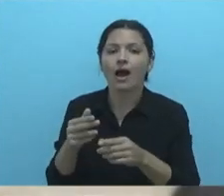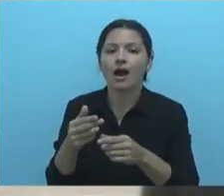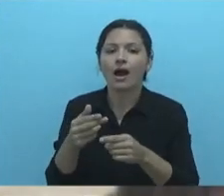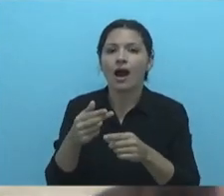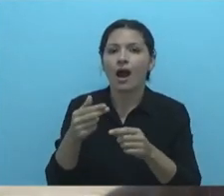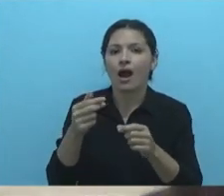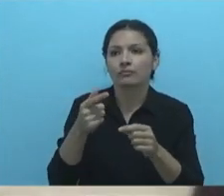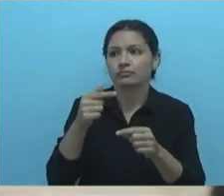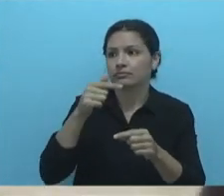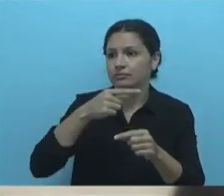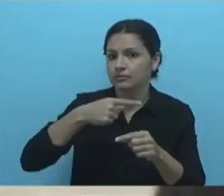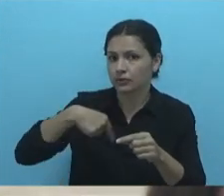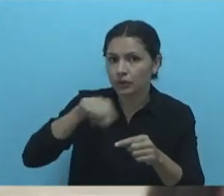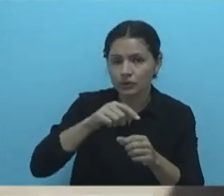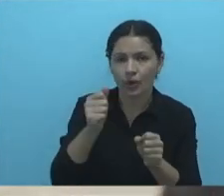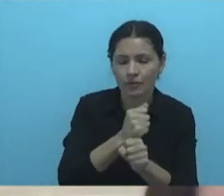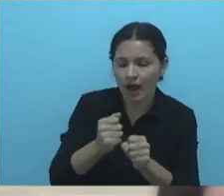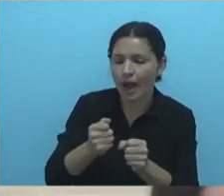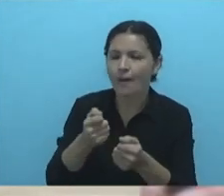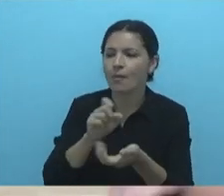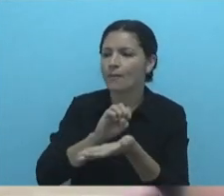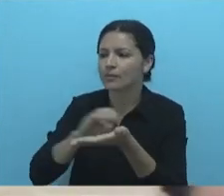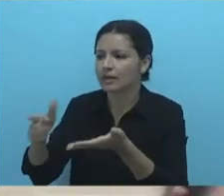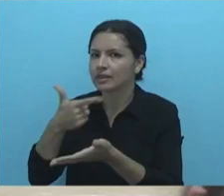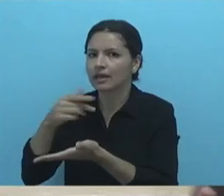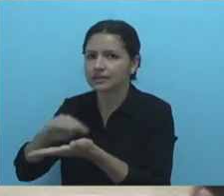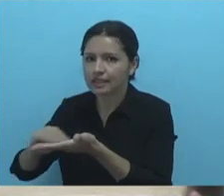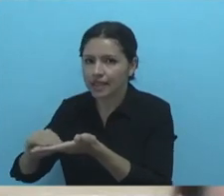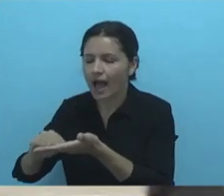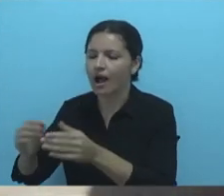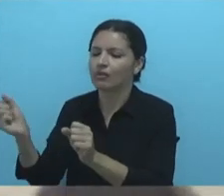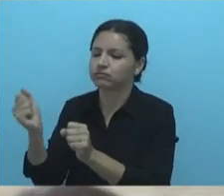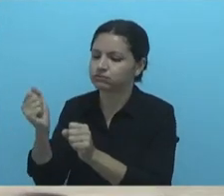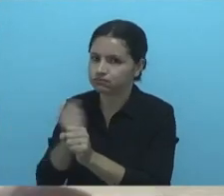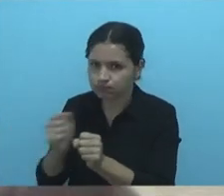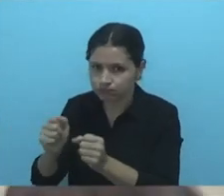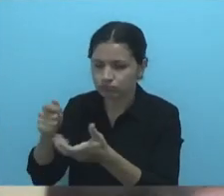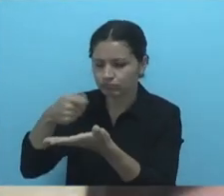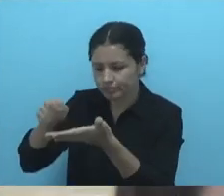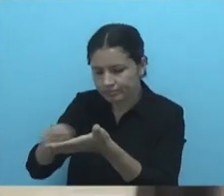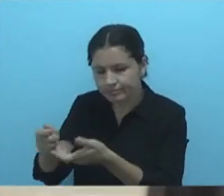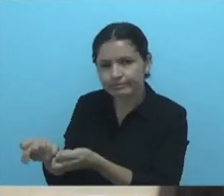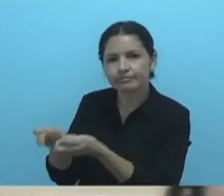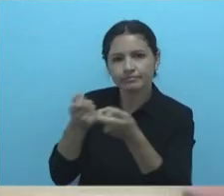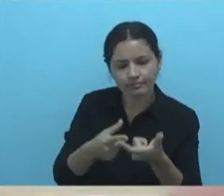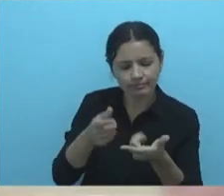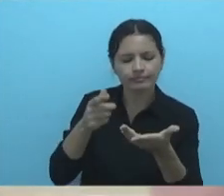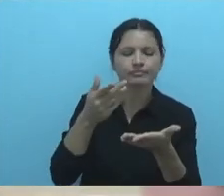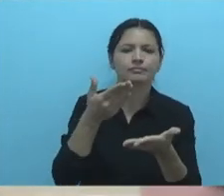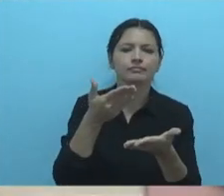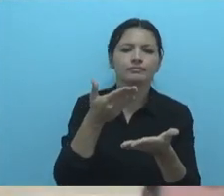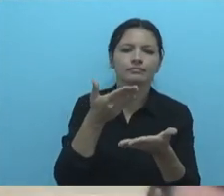sanción el senado hizo correcciones volvimos a insistir con nuestro proyecto volvieron